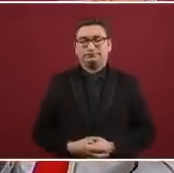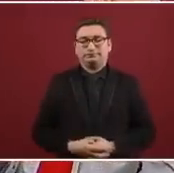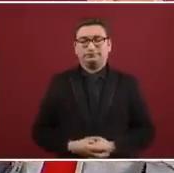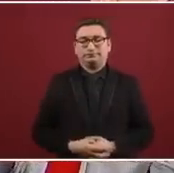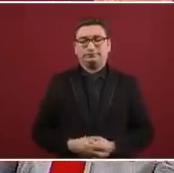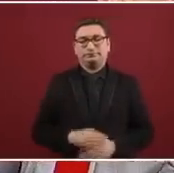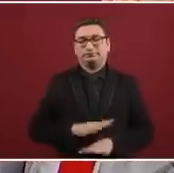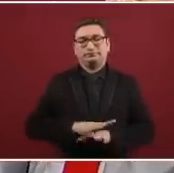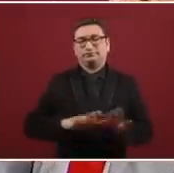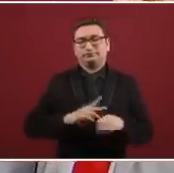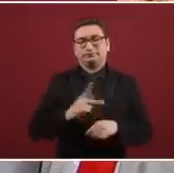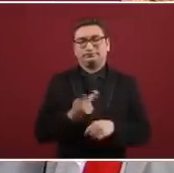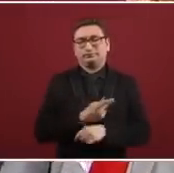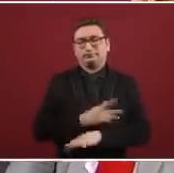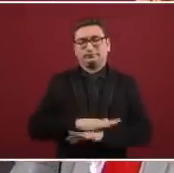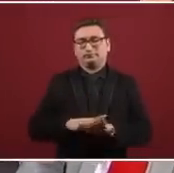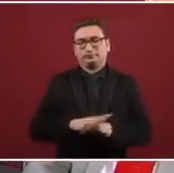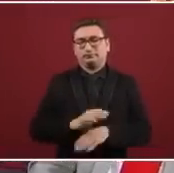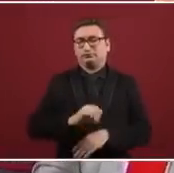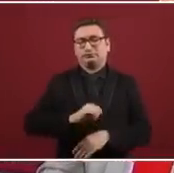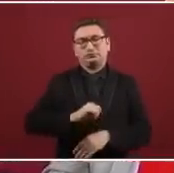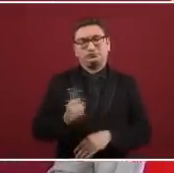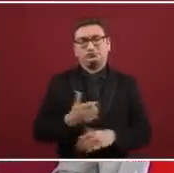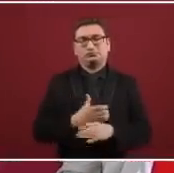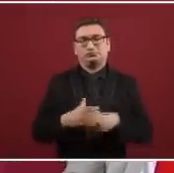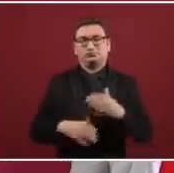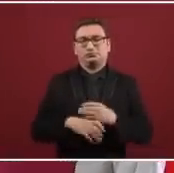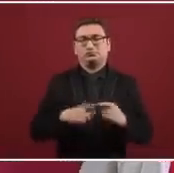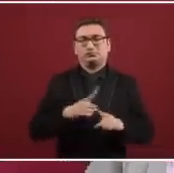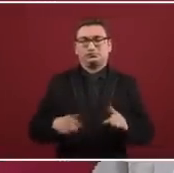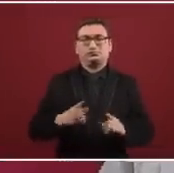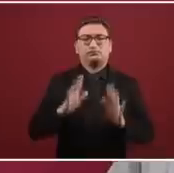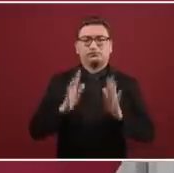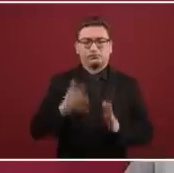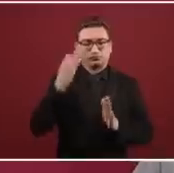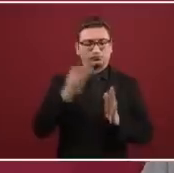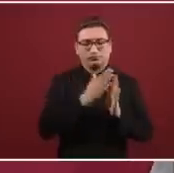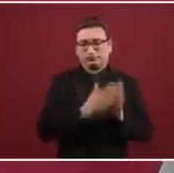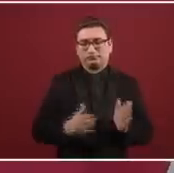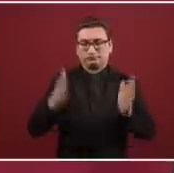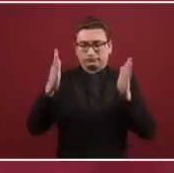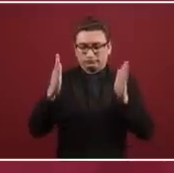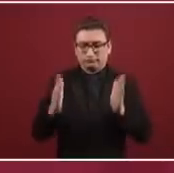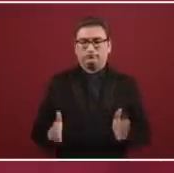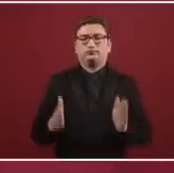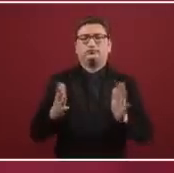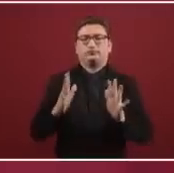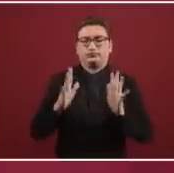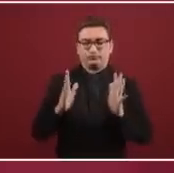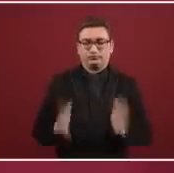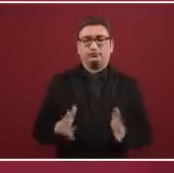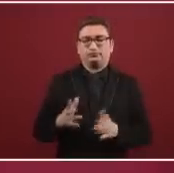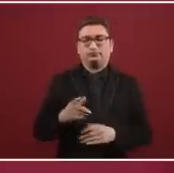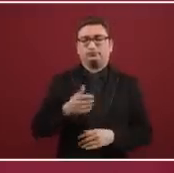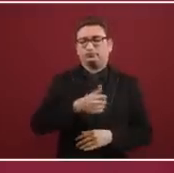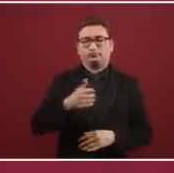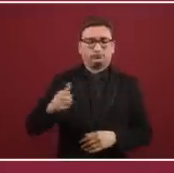Ya es otra cosa. Ya estamos en el tiempo en que se